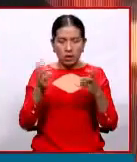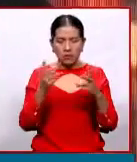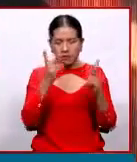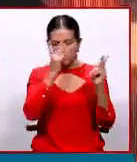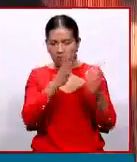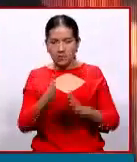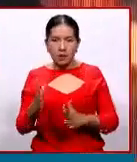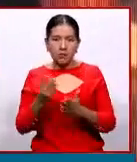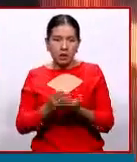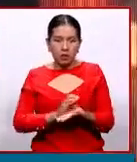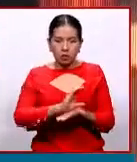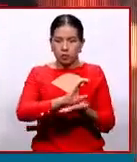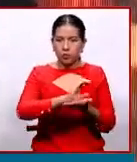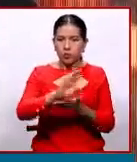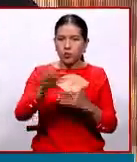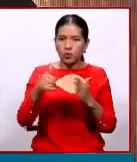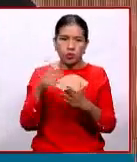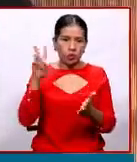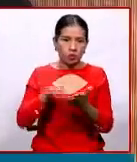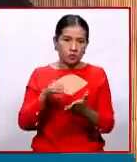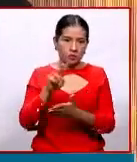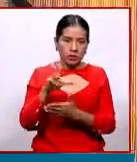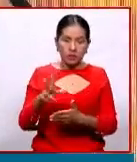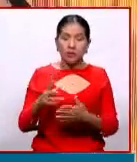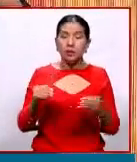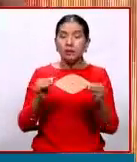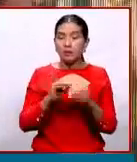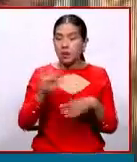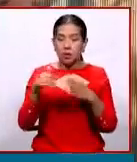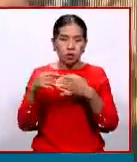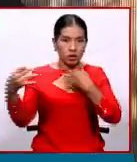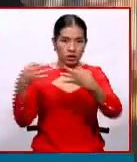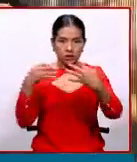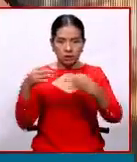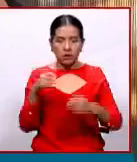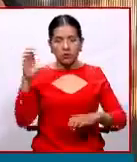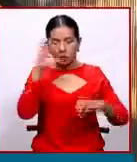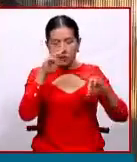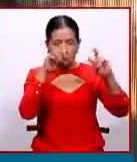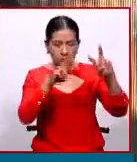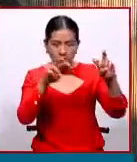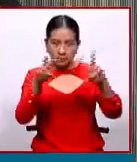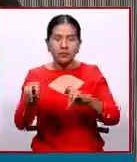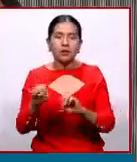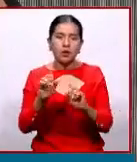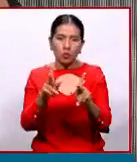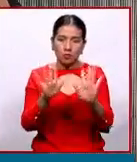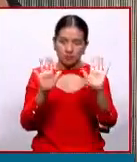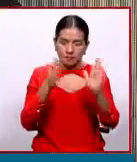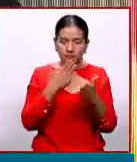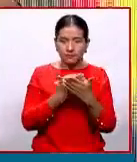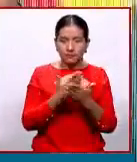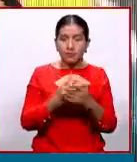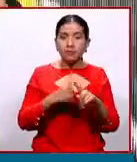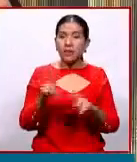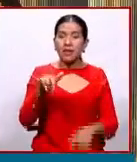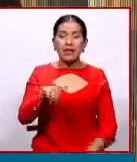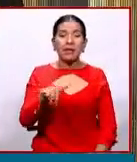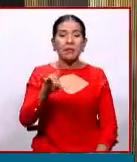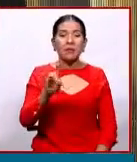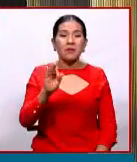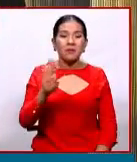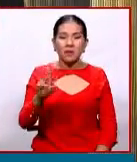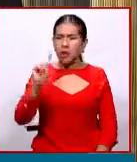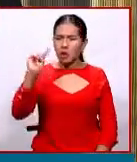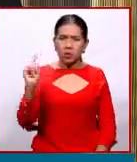inversiones para la gestión 2023, nos detallaba todo lo que es exploración. Pero YPFB es mucho más que solamente